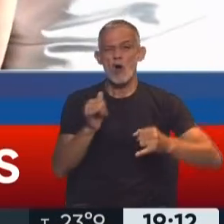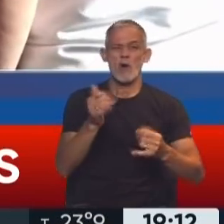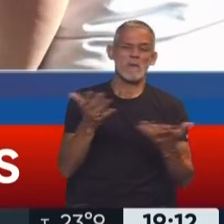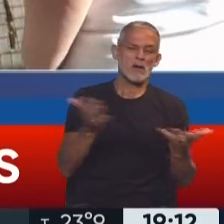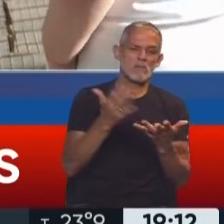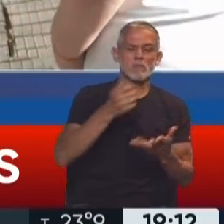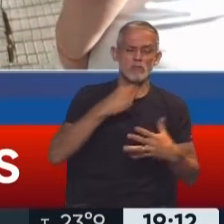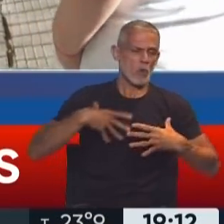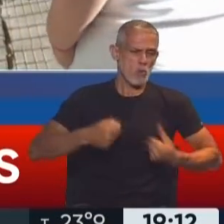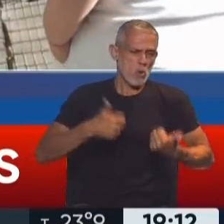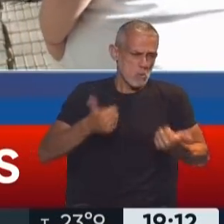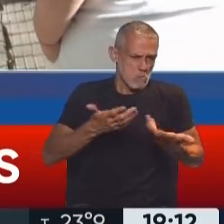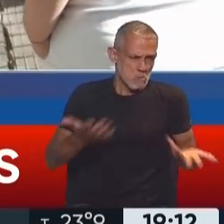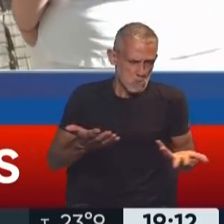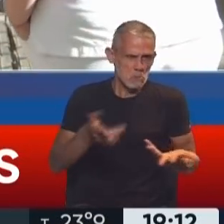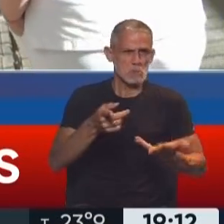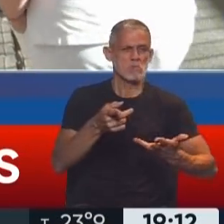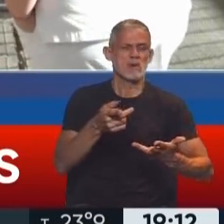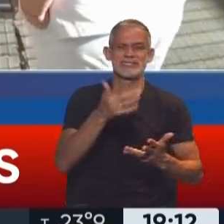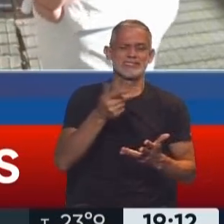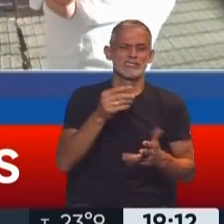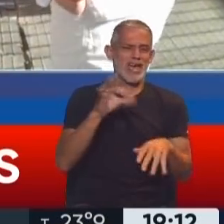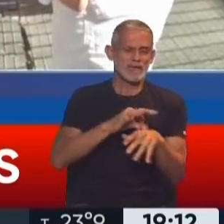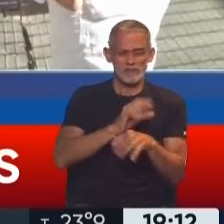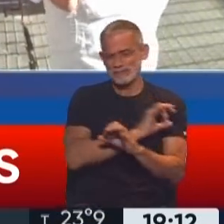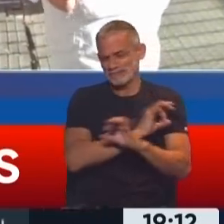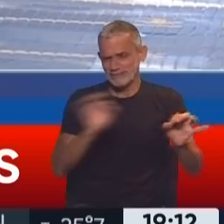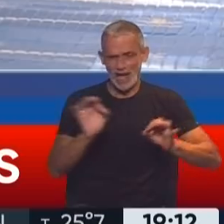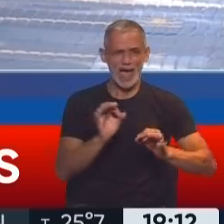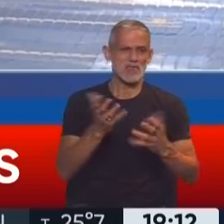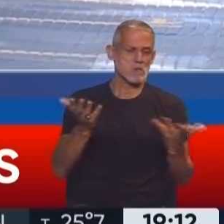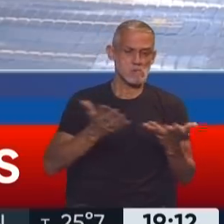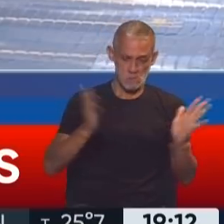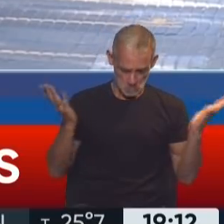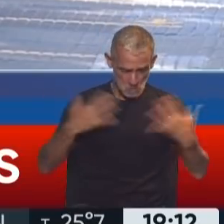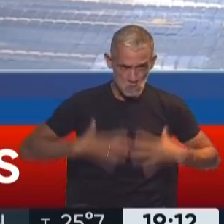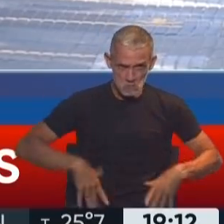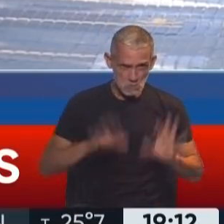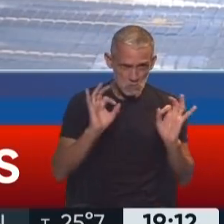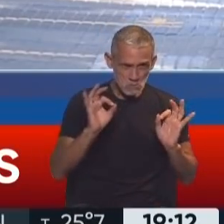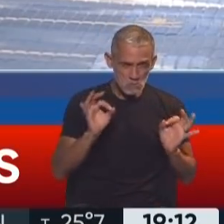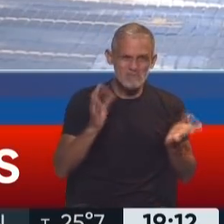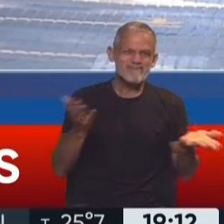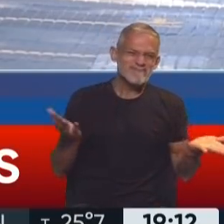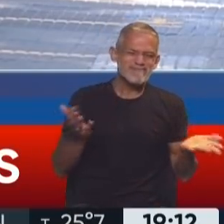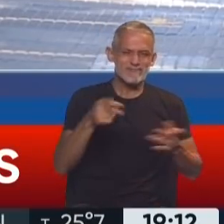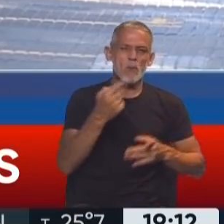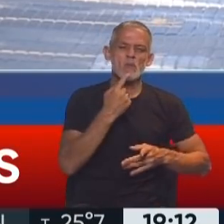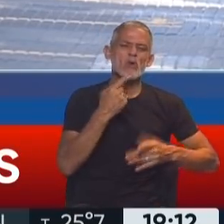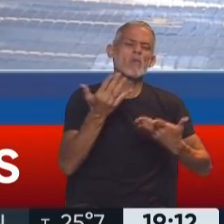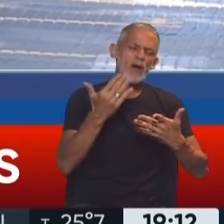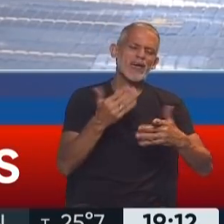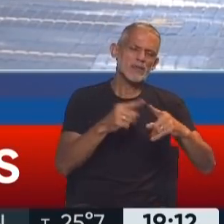ejemplo, sano y que no ha tenido ningún problema de salud, que no tiene ningún problema de salud, quizá ese muchacho